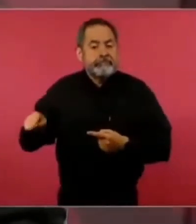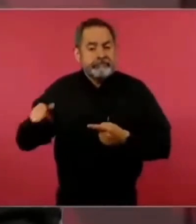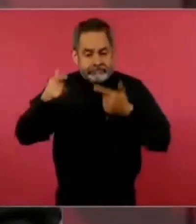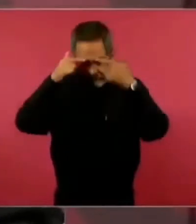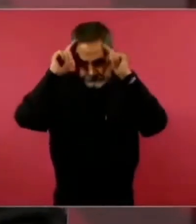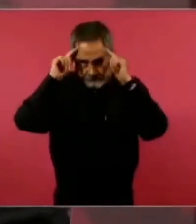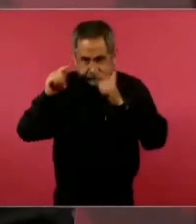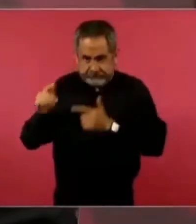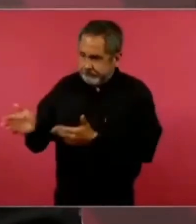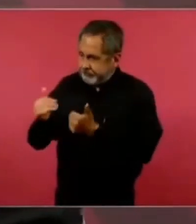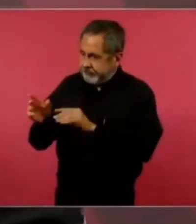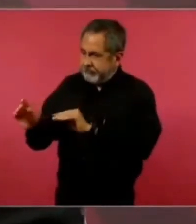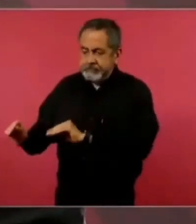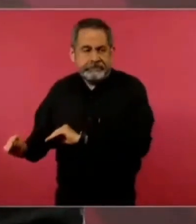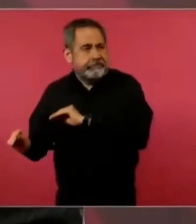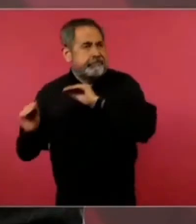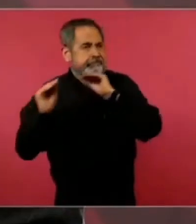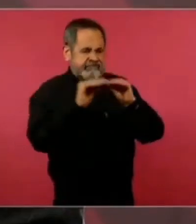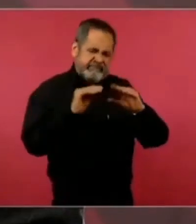el Comando Norte.